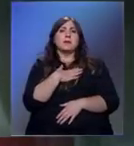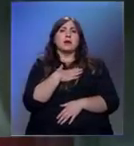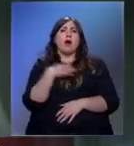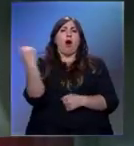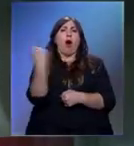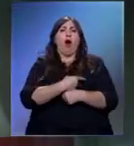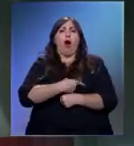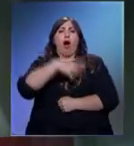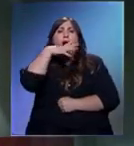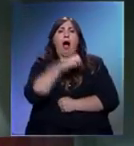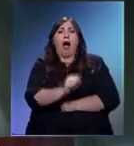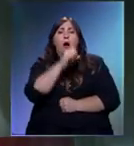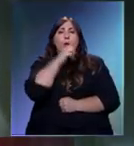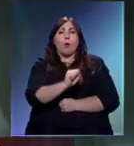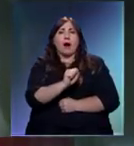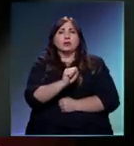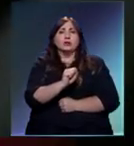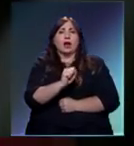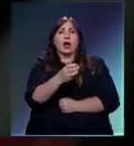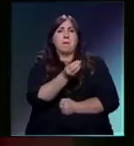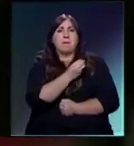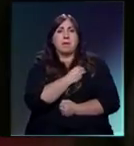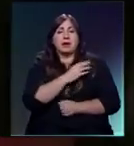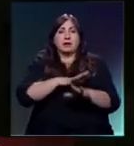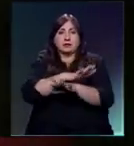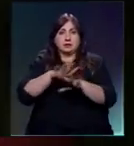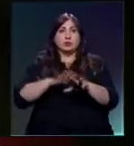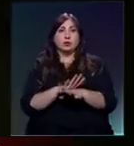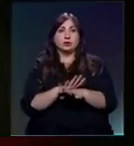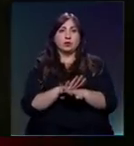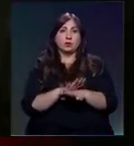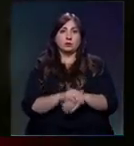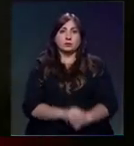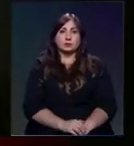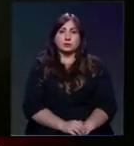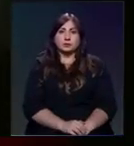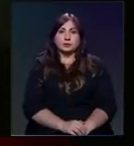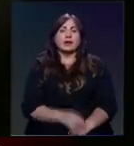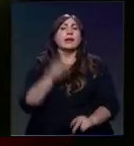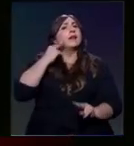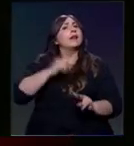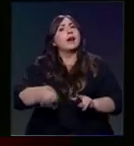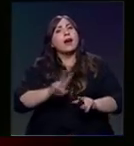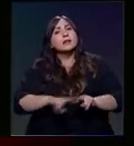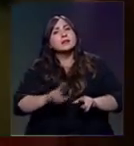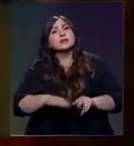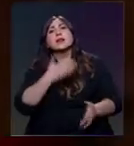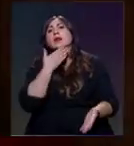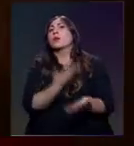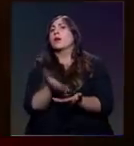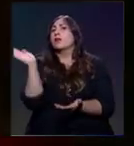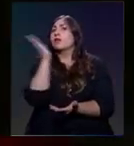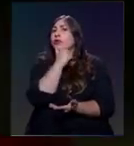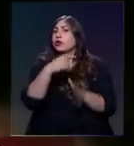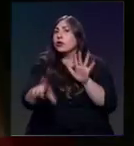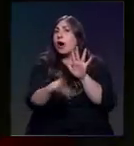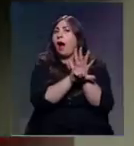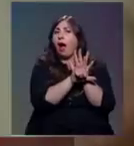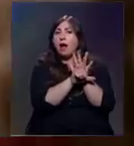Obligado a soportar esta penosa situación dignamente. Hoy, ¿qué hacer cuando no existe legislación para ayudar a